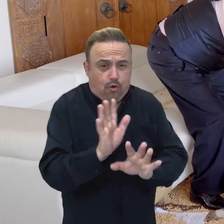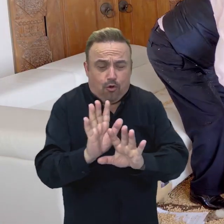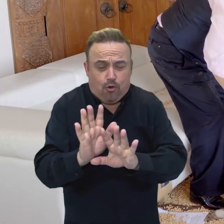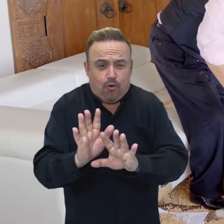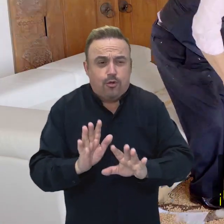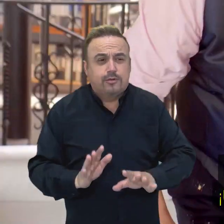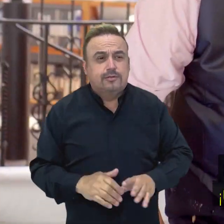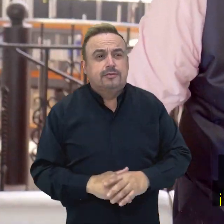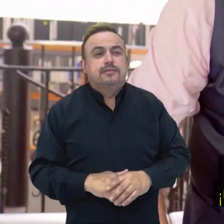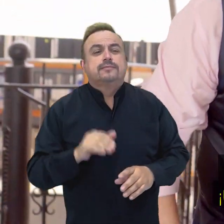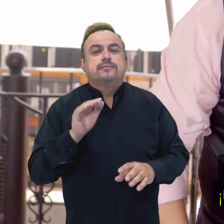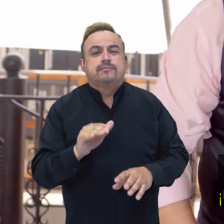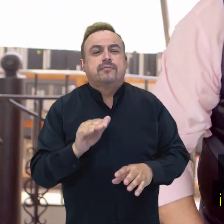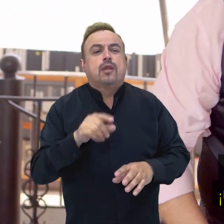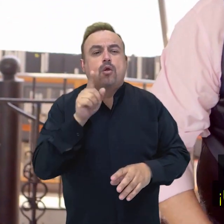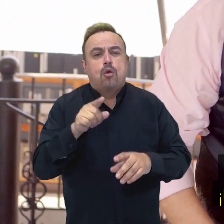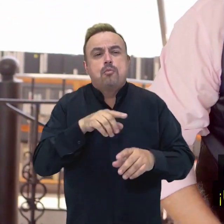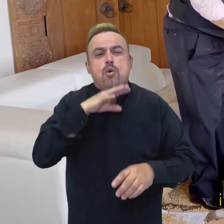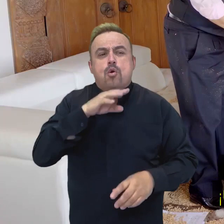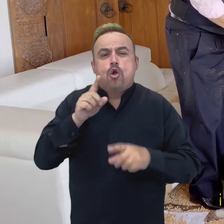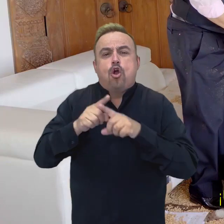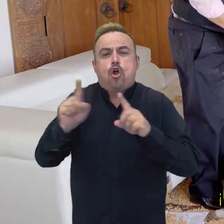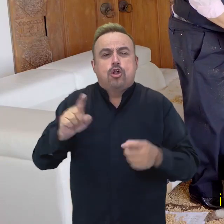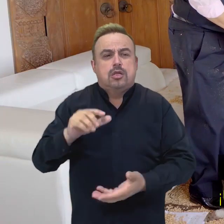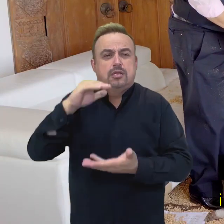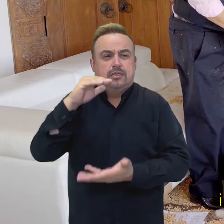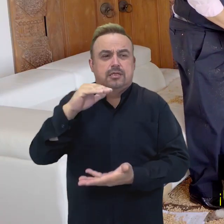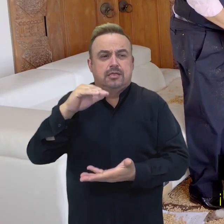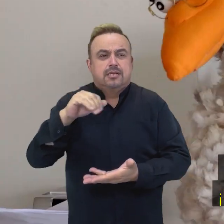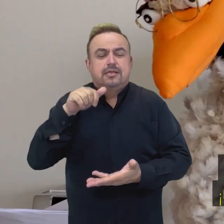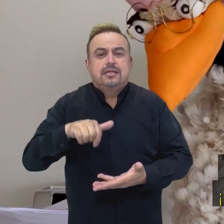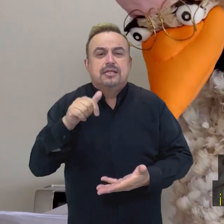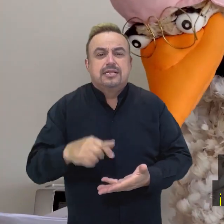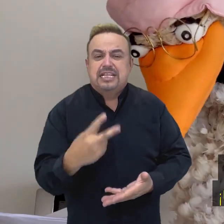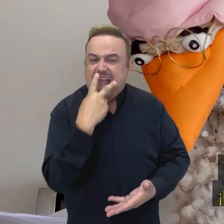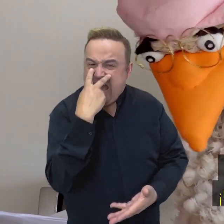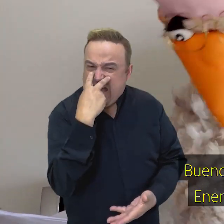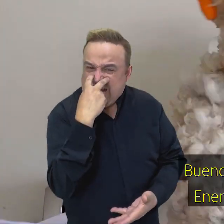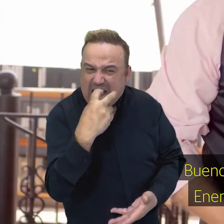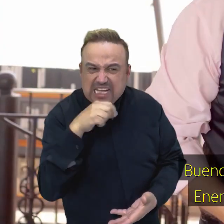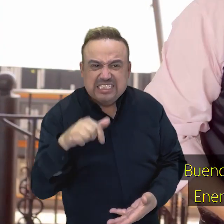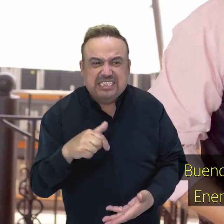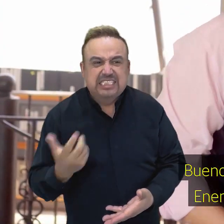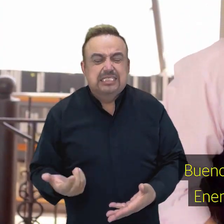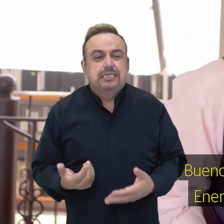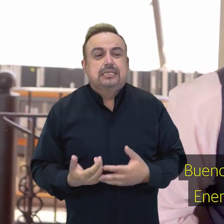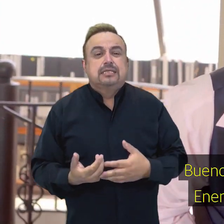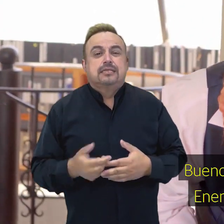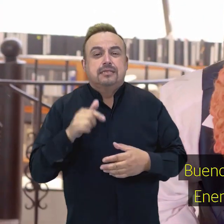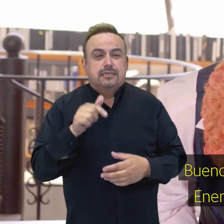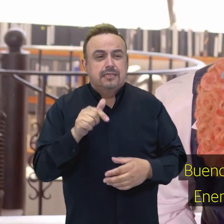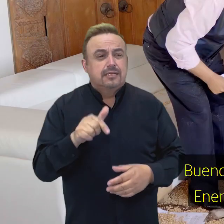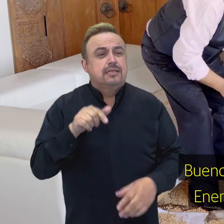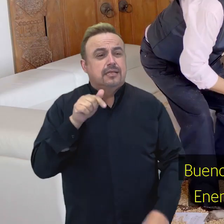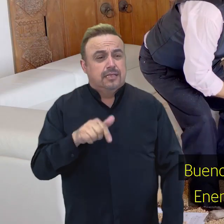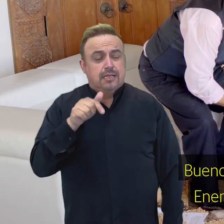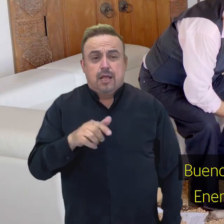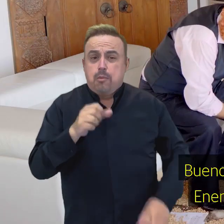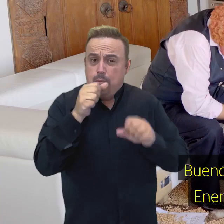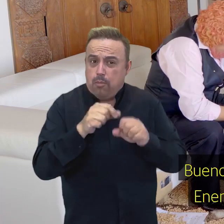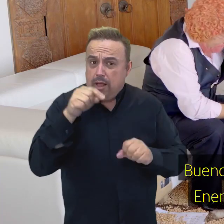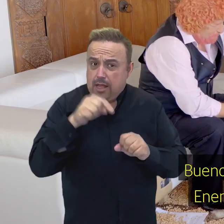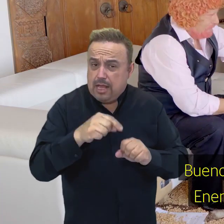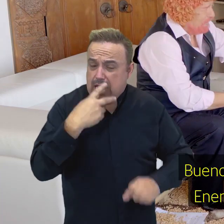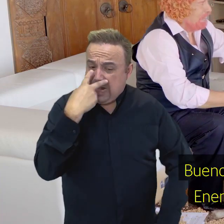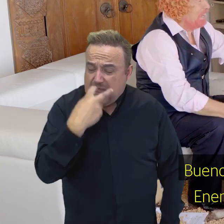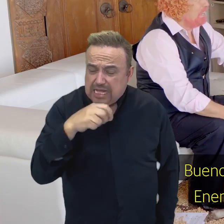Guru. Puedo jugar esta que en la vida. Hoy cogió ando lleno de gajes. Bueno, puedo jugar esta que en la